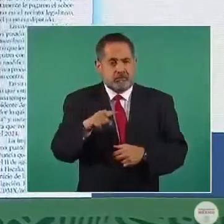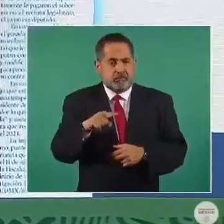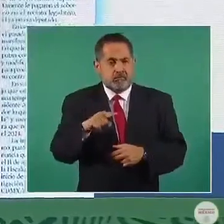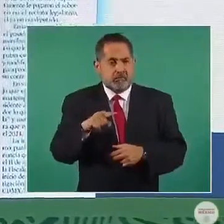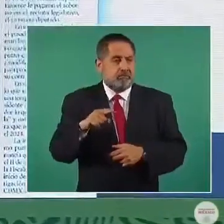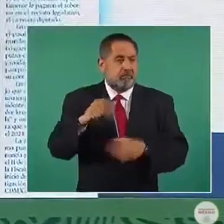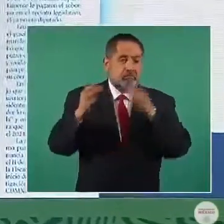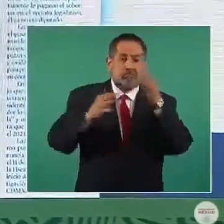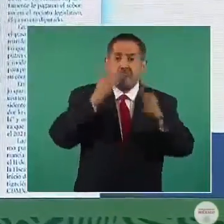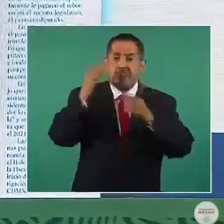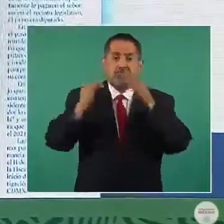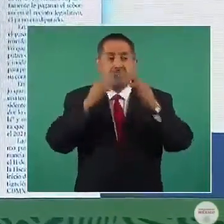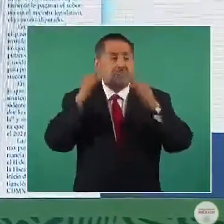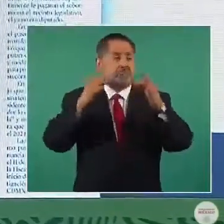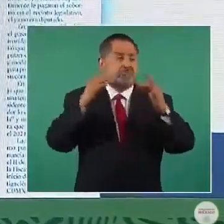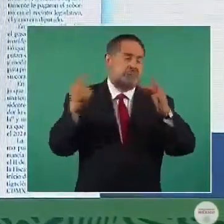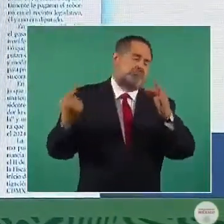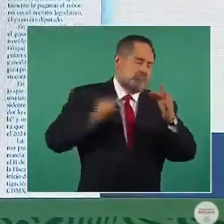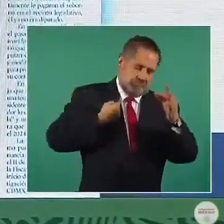en campaña,